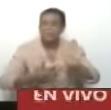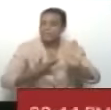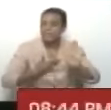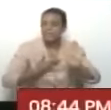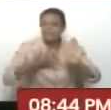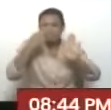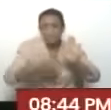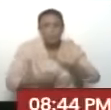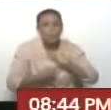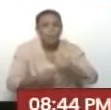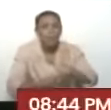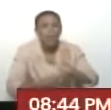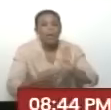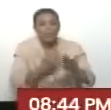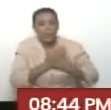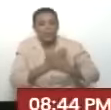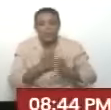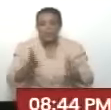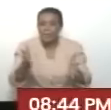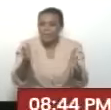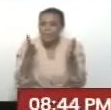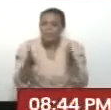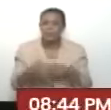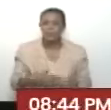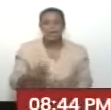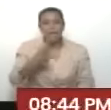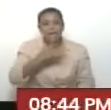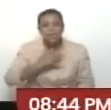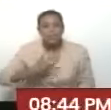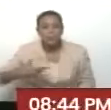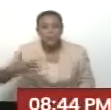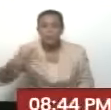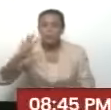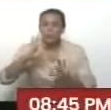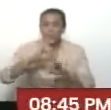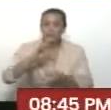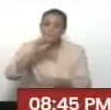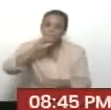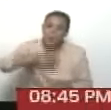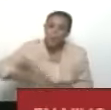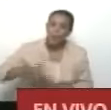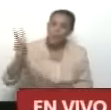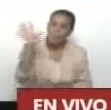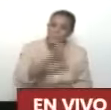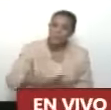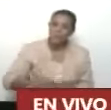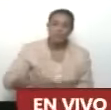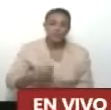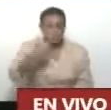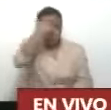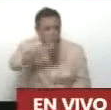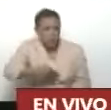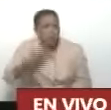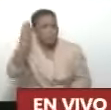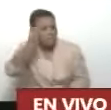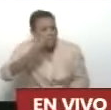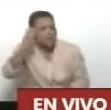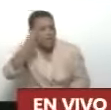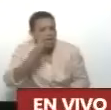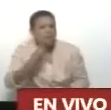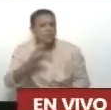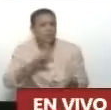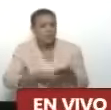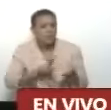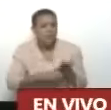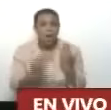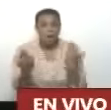sentimiento que queda de victoria, de espiritualidad y del alma nacional colectiva unida. Yo creo que si pudiera hacer